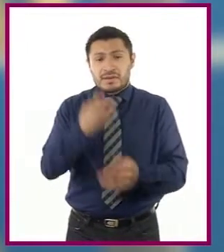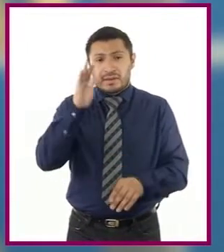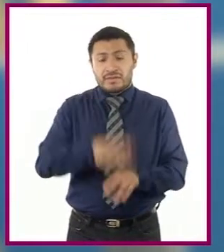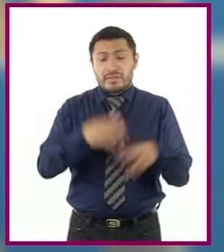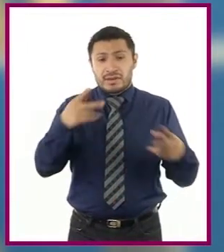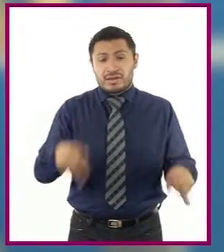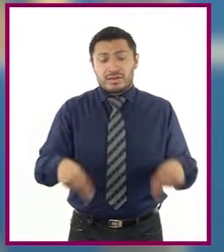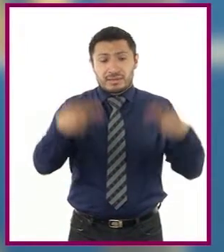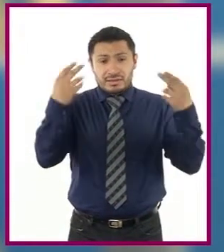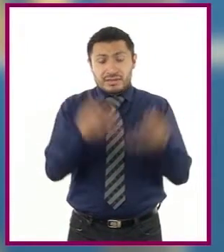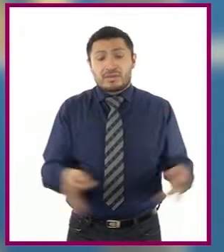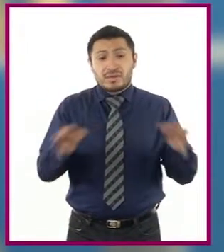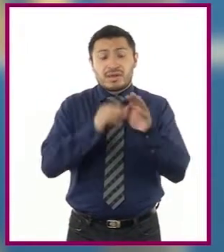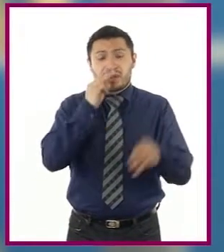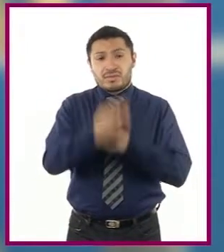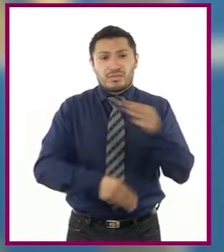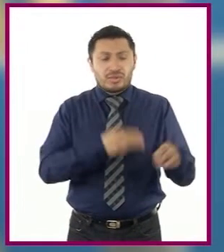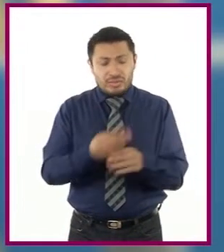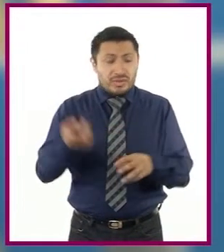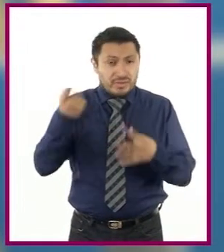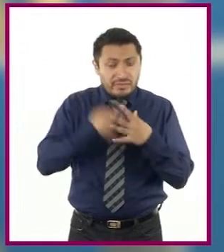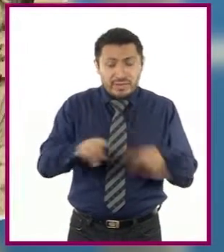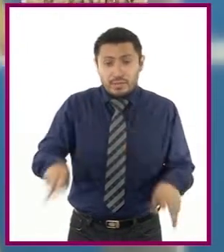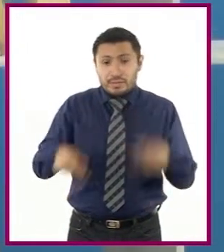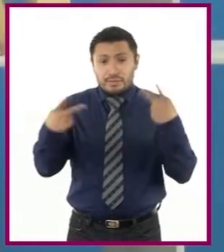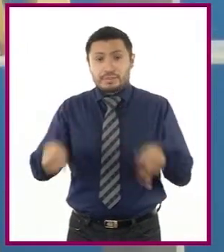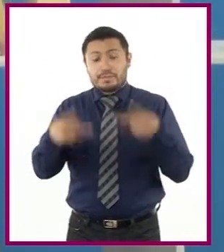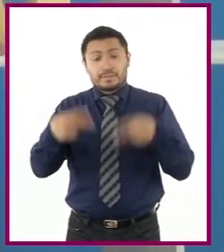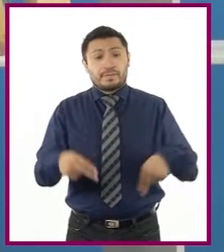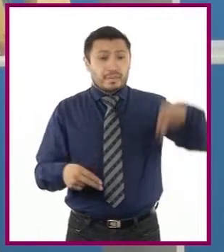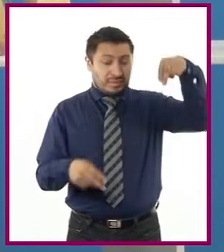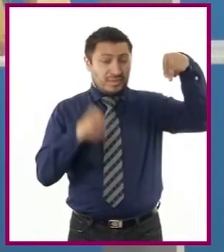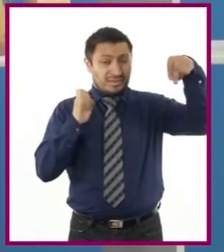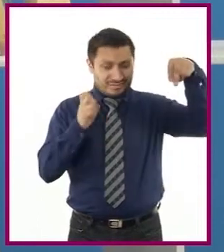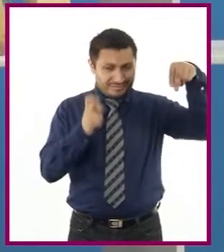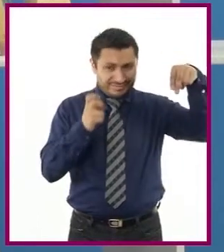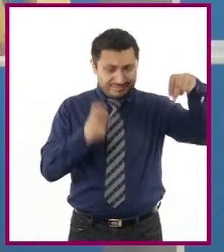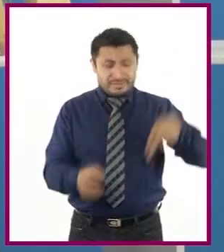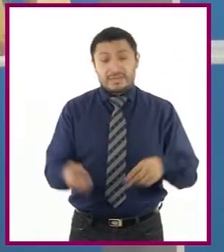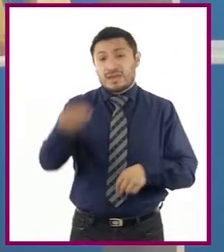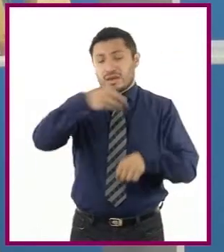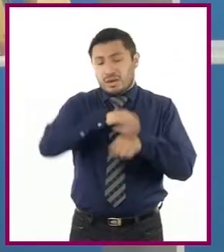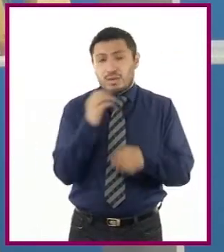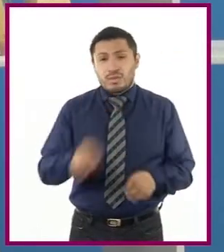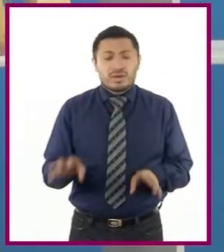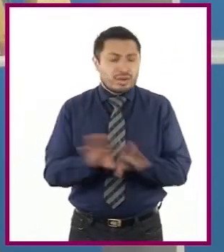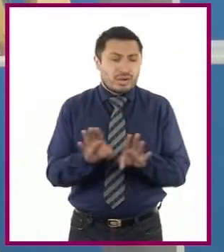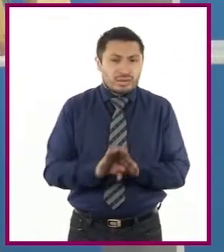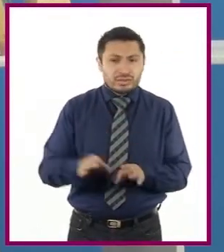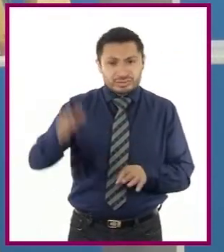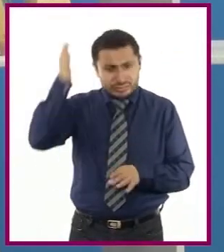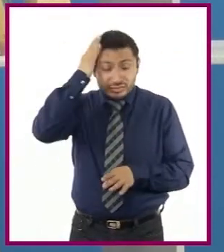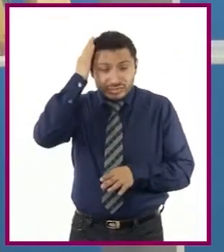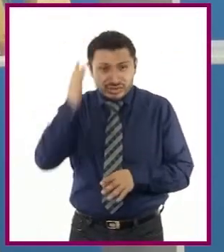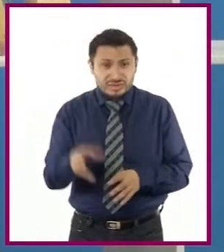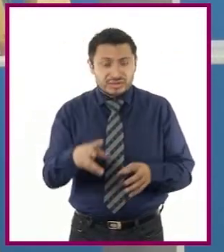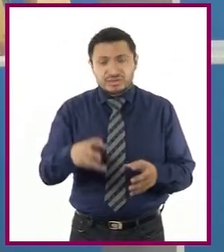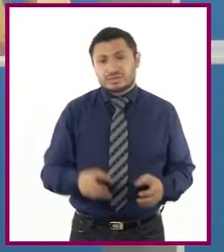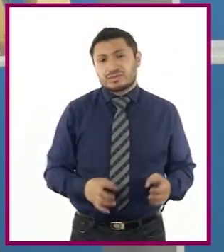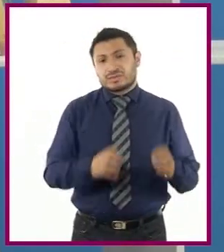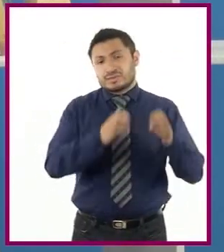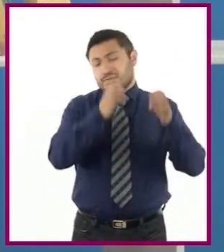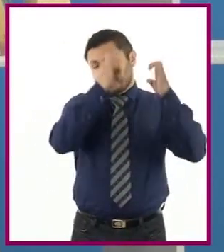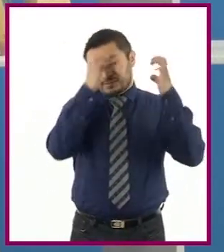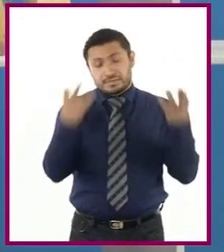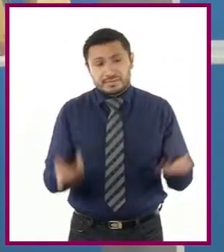comenzaron un vasto proyecto de colonización del norte novohispano, mediante el establecimiento de presidios, torreones, ciudades